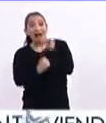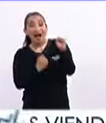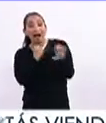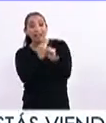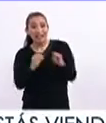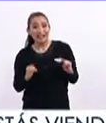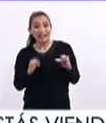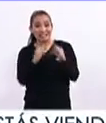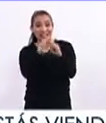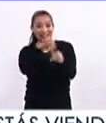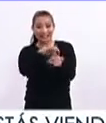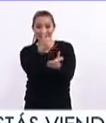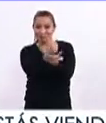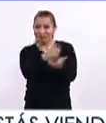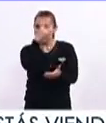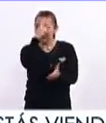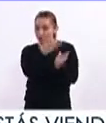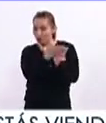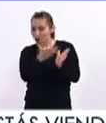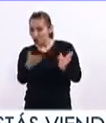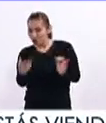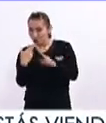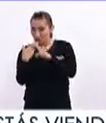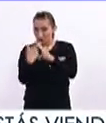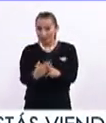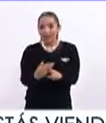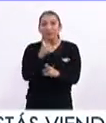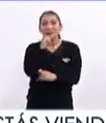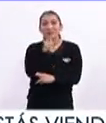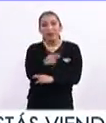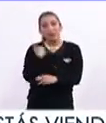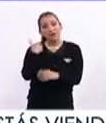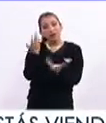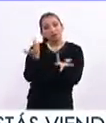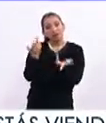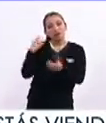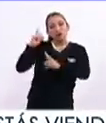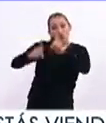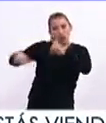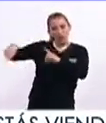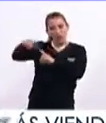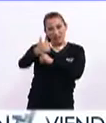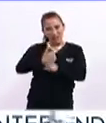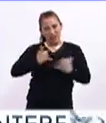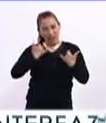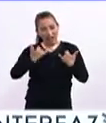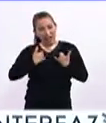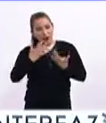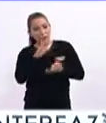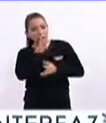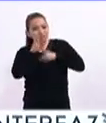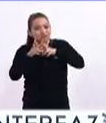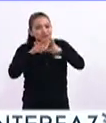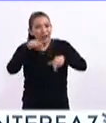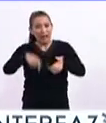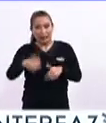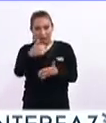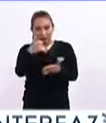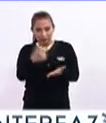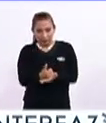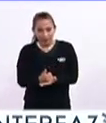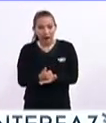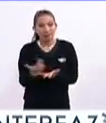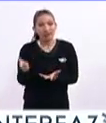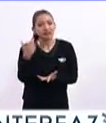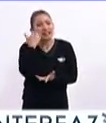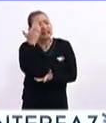del Instituto Electoral de la Ciudad de México y por supuesto a resolver las dudas de los jóvenes en nuestra ciudad, pues